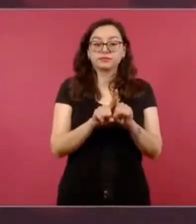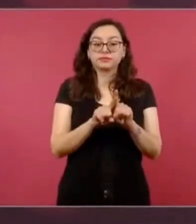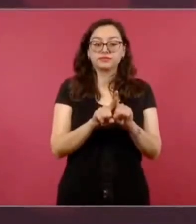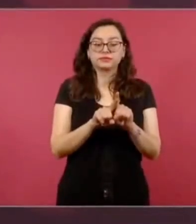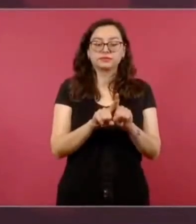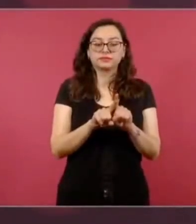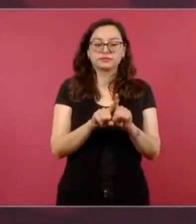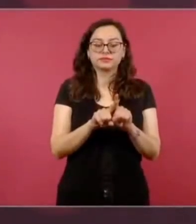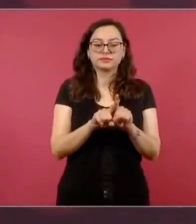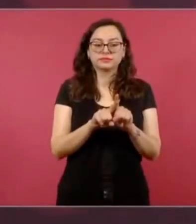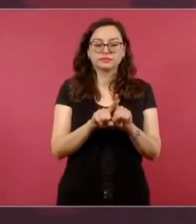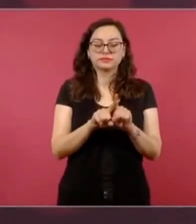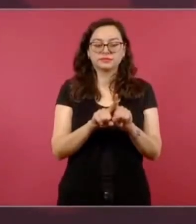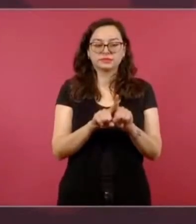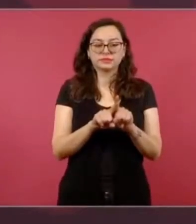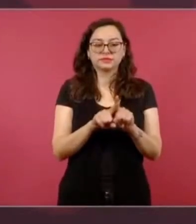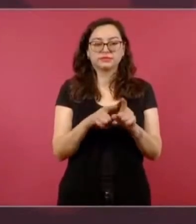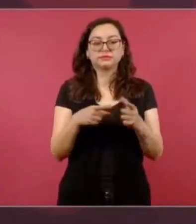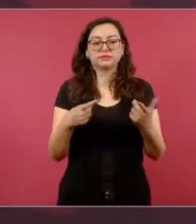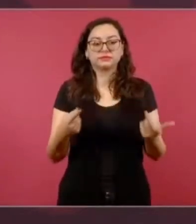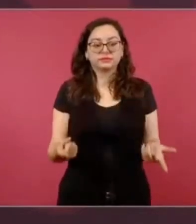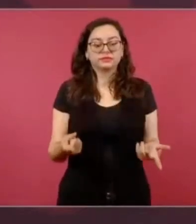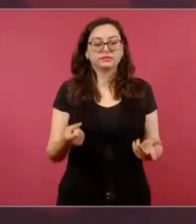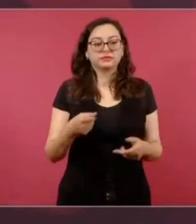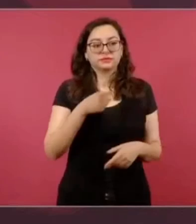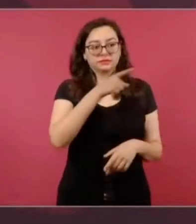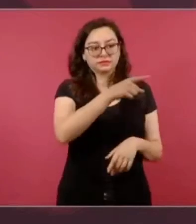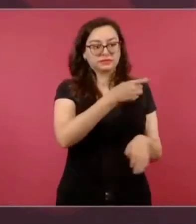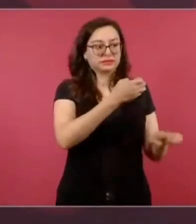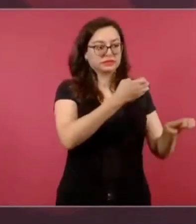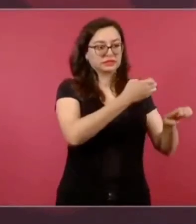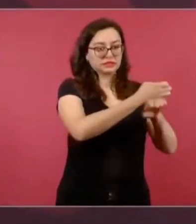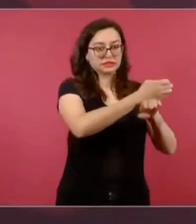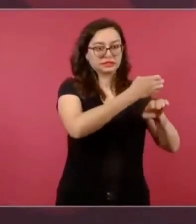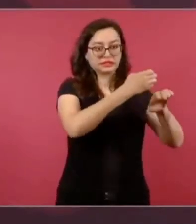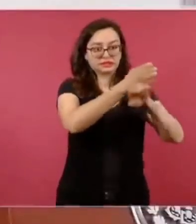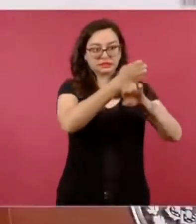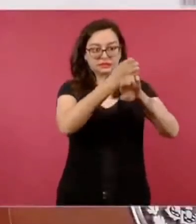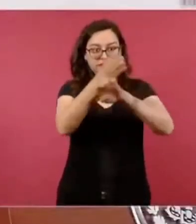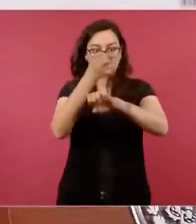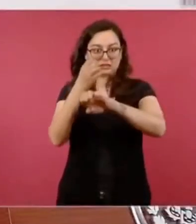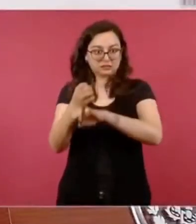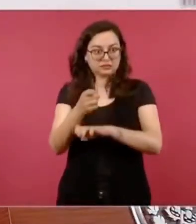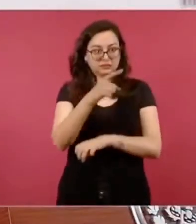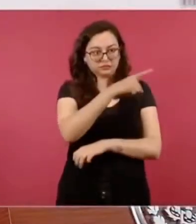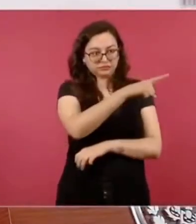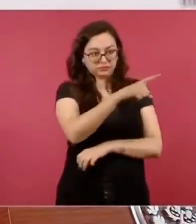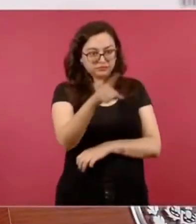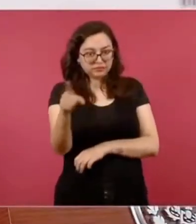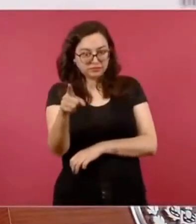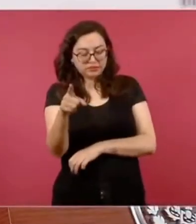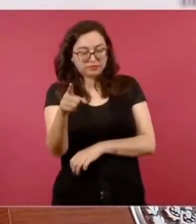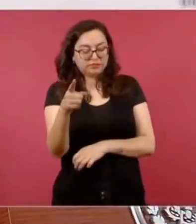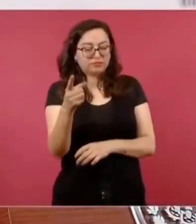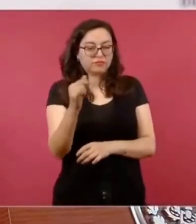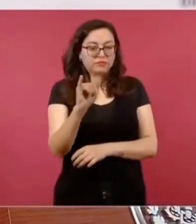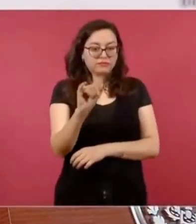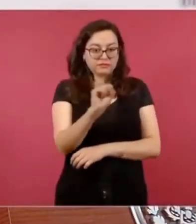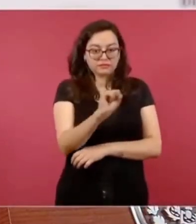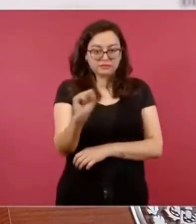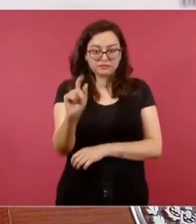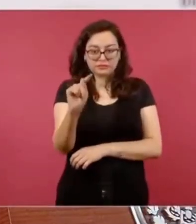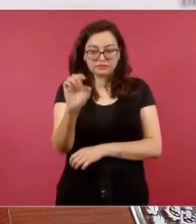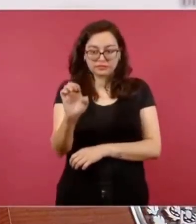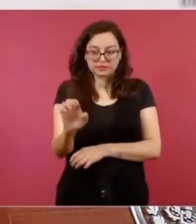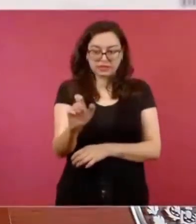que las deudas de los estados al ISSSTE se condonan